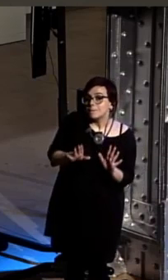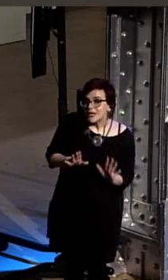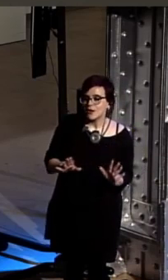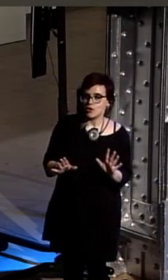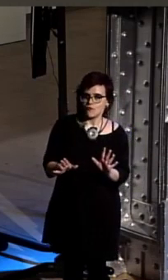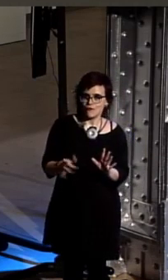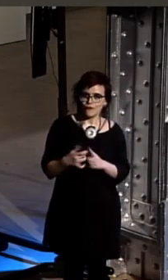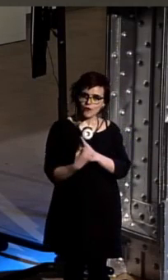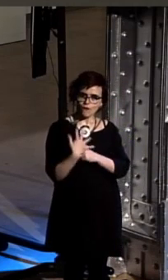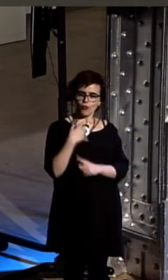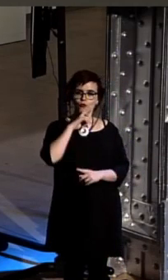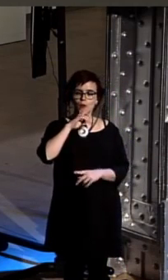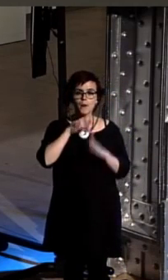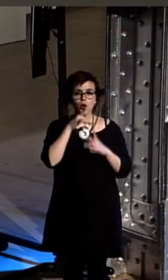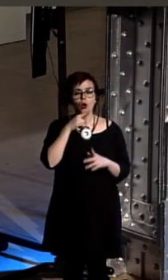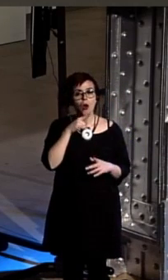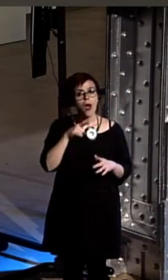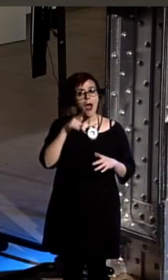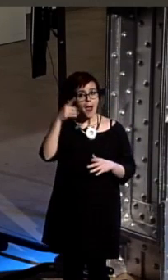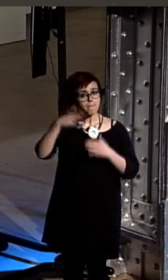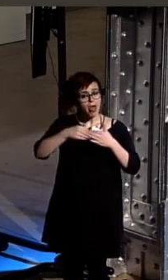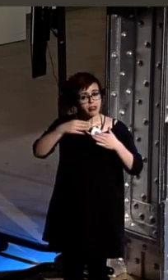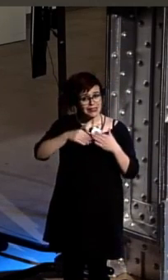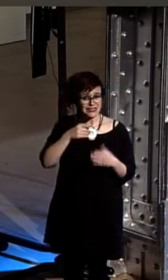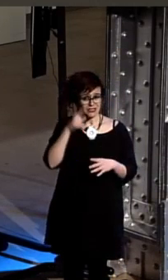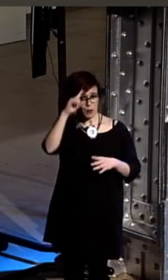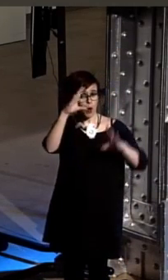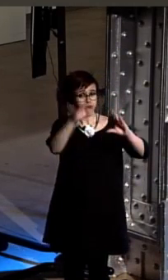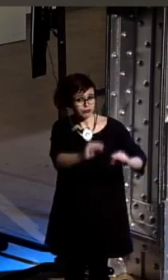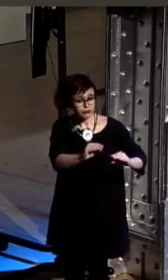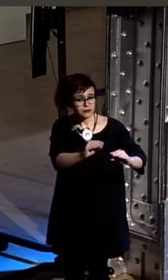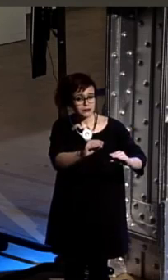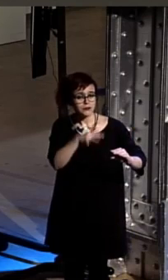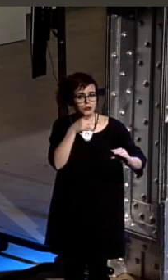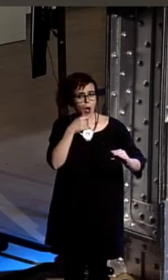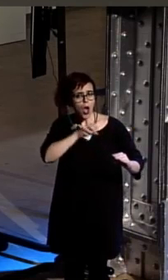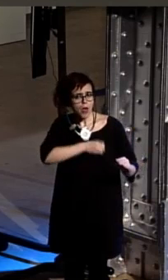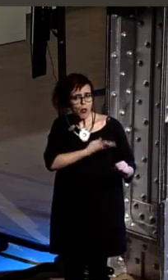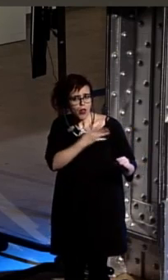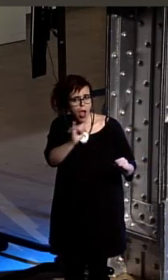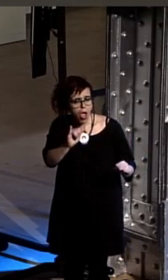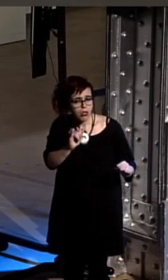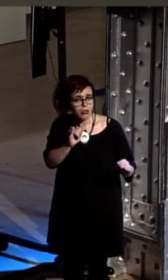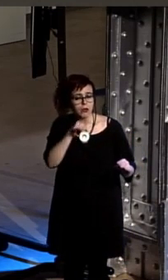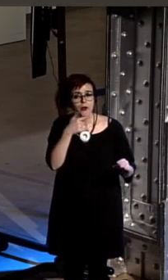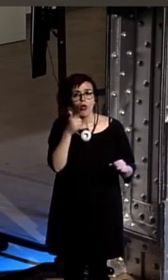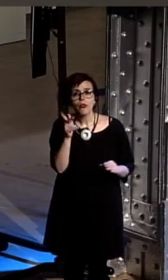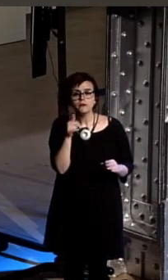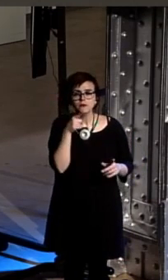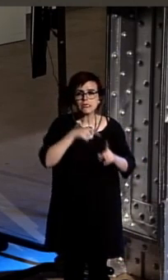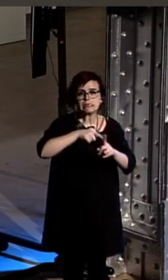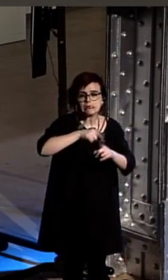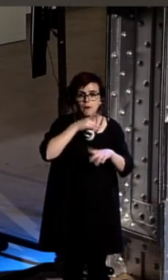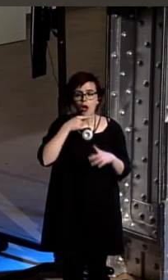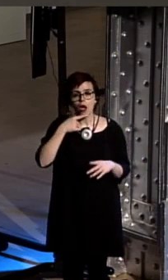vegetativos. Los pacientes vegetativos tienen emociones, pero uno cree que no tienen fenomenología, es decir, que no tienen conciencia de esas emociones. ¿Qué tiene derecho a hacerles?